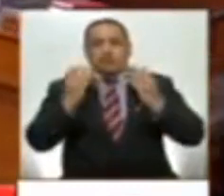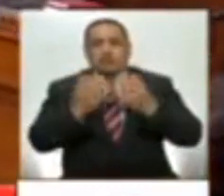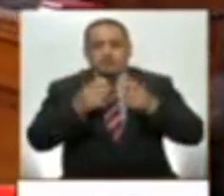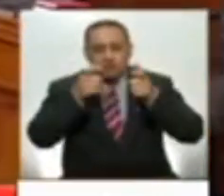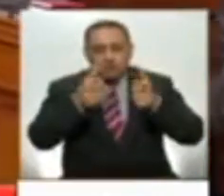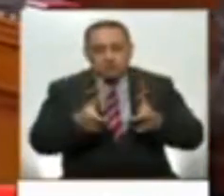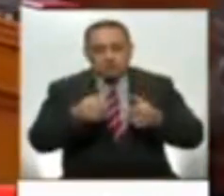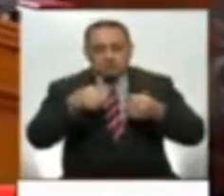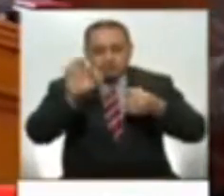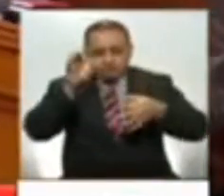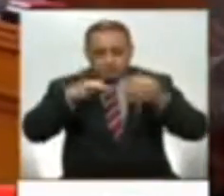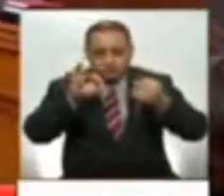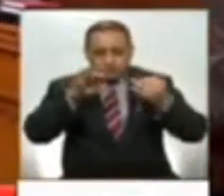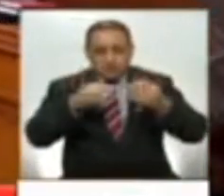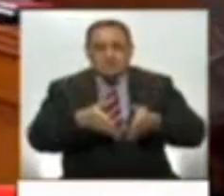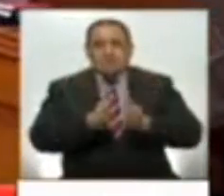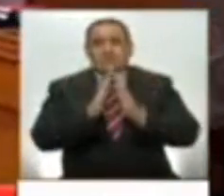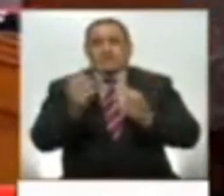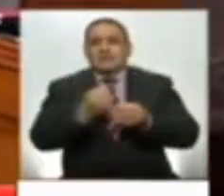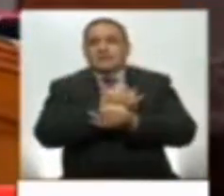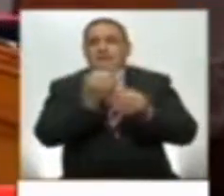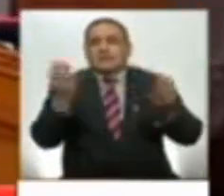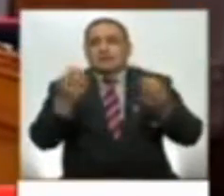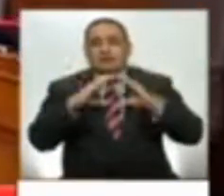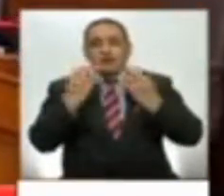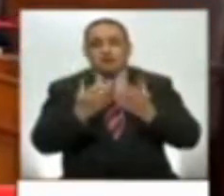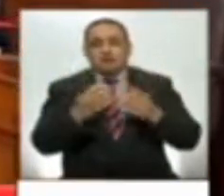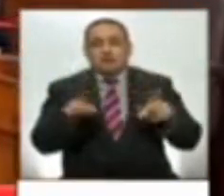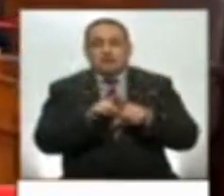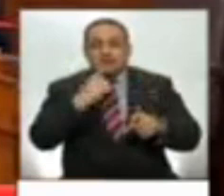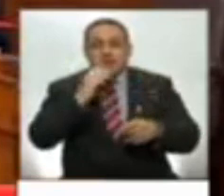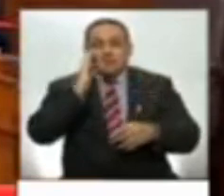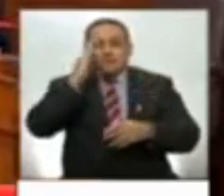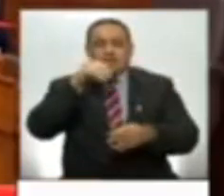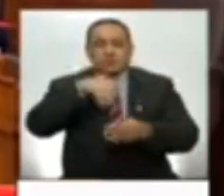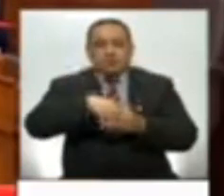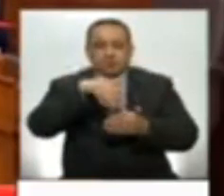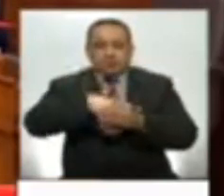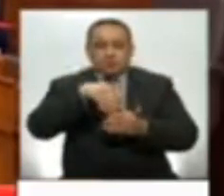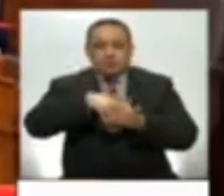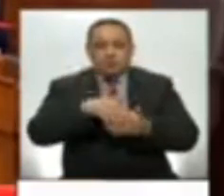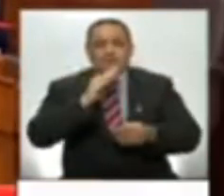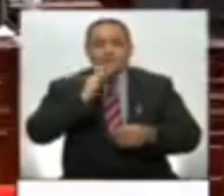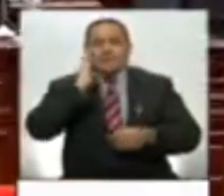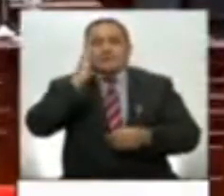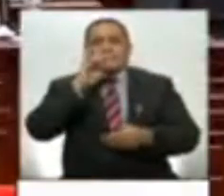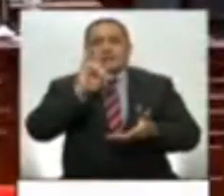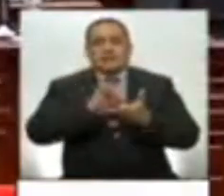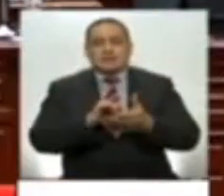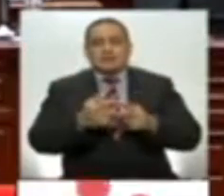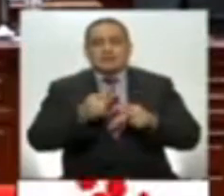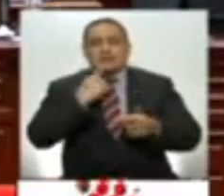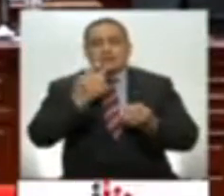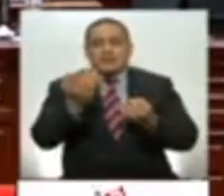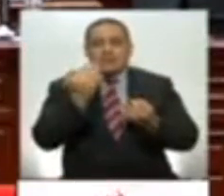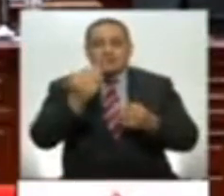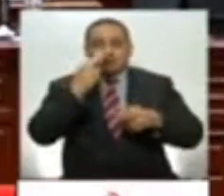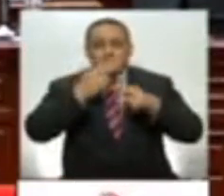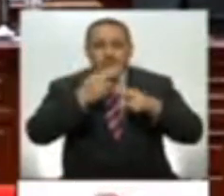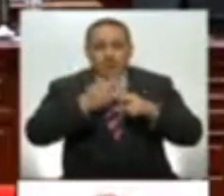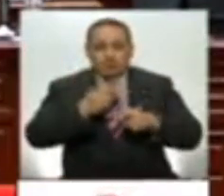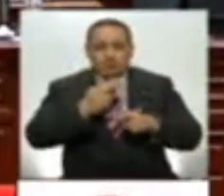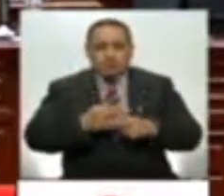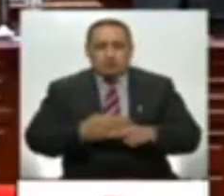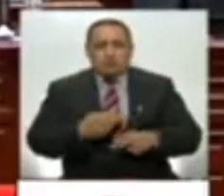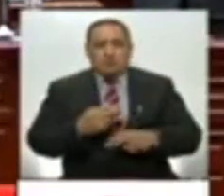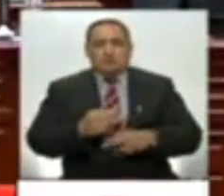escrutadores, y de inmediato se invitará a los demás congresistas a depositar sus cédulas de votación, ordenando que se les llame por su apellido en